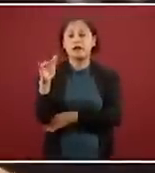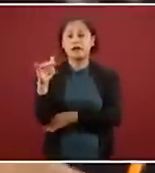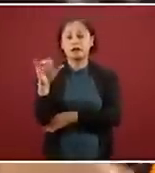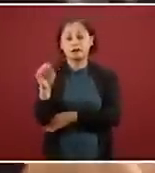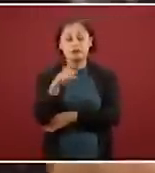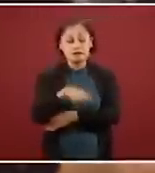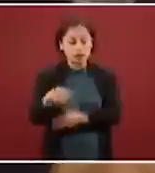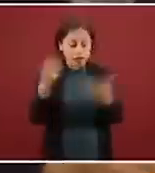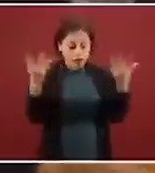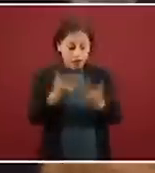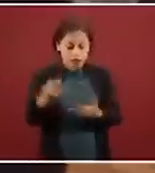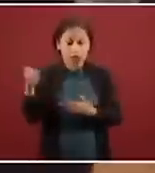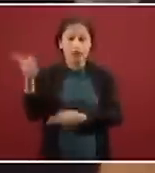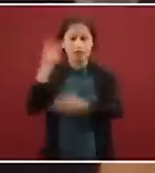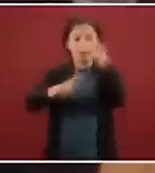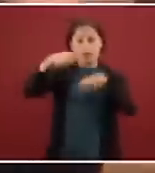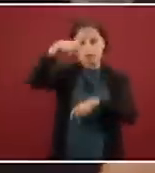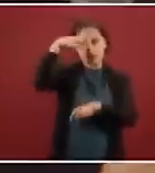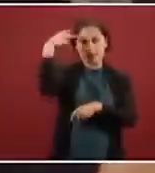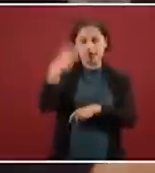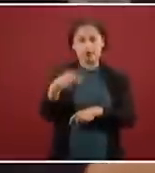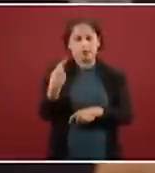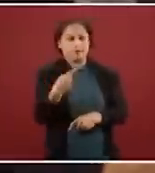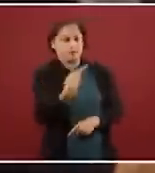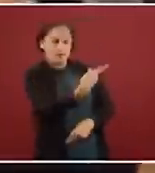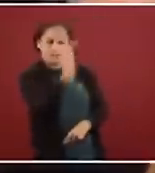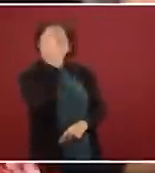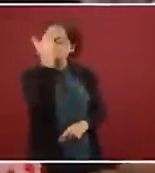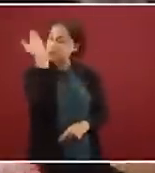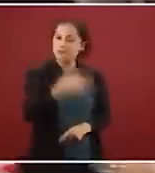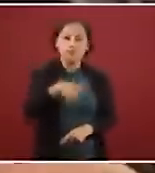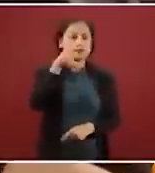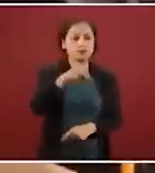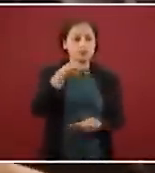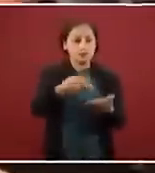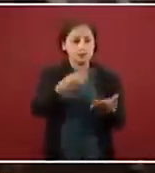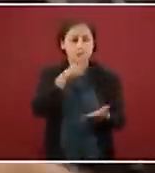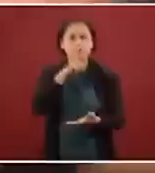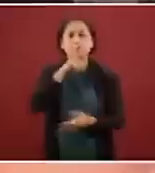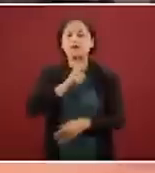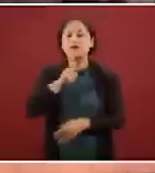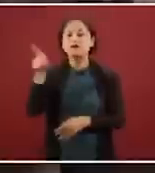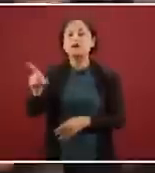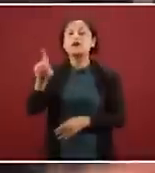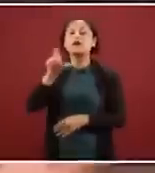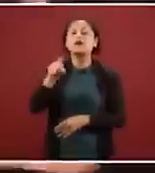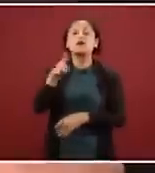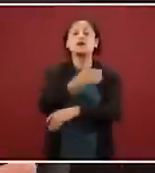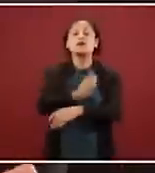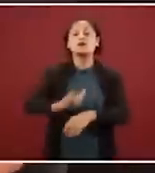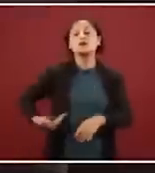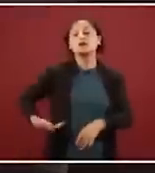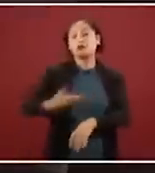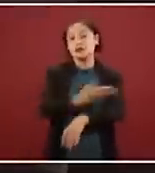viene a México. Cuando usted y yo sabemos que el presidente Madero fue por él en su coche después de la mañana en que es acompañado por